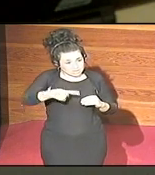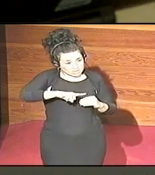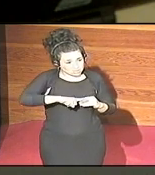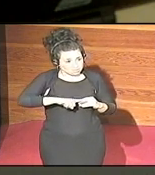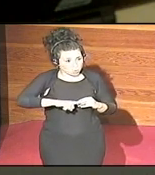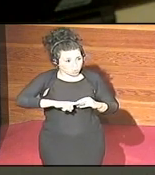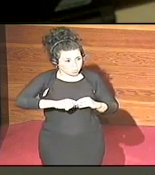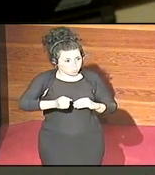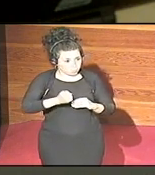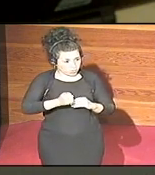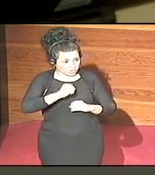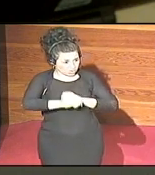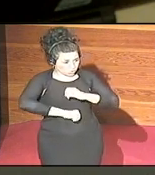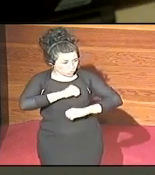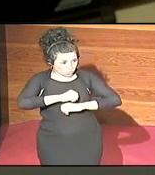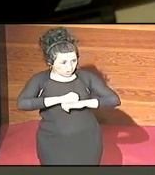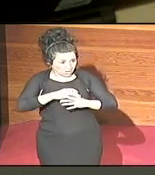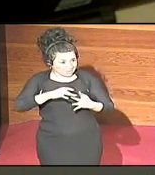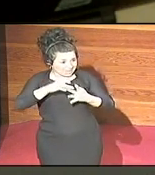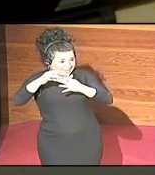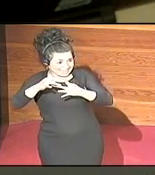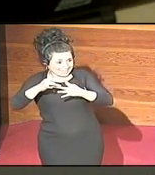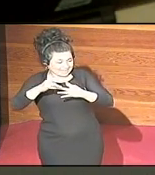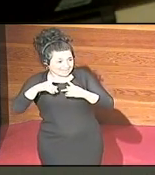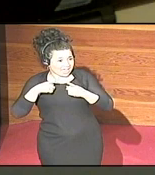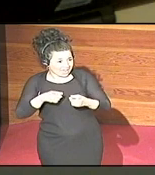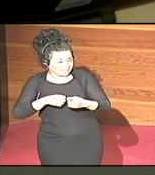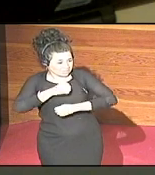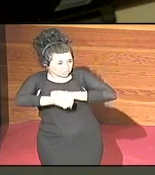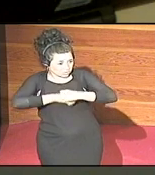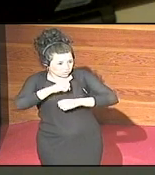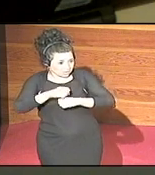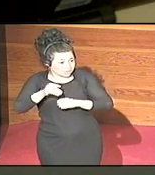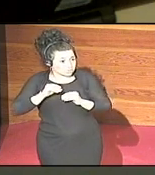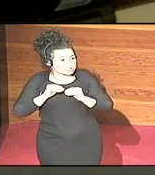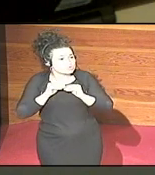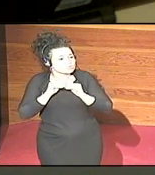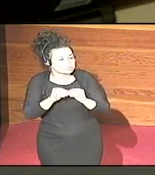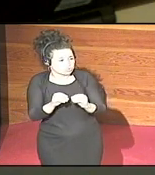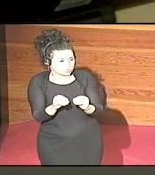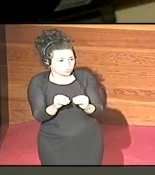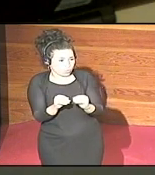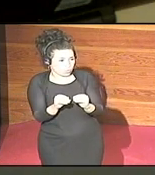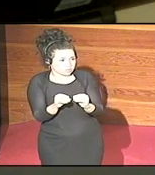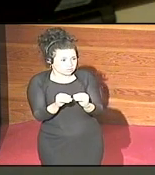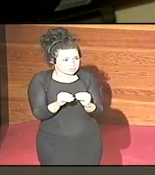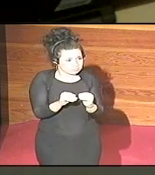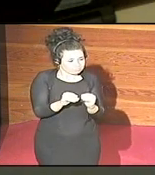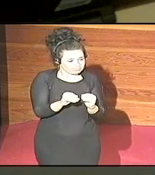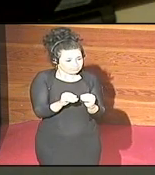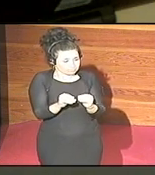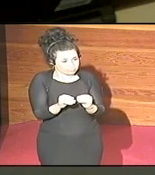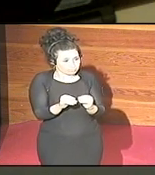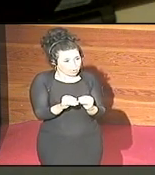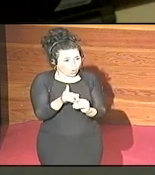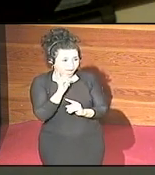nuclear siempre ha sido una de las grandes bazas, sino la mayor baza,